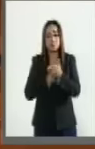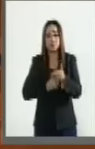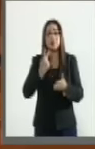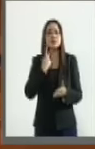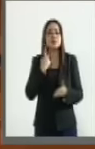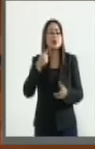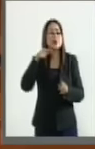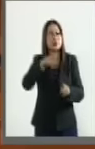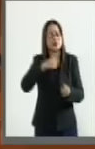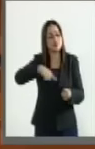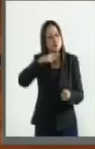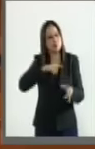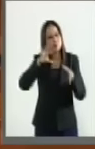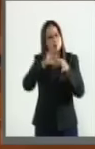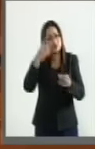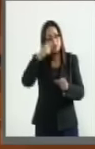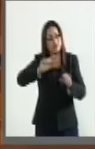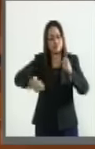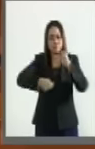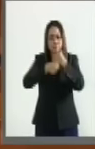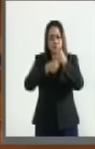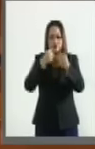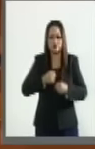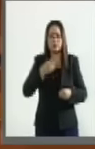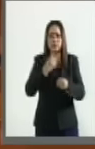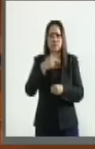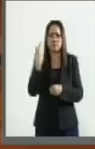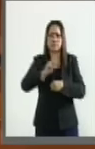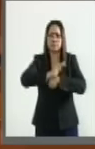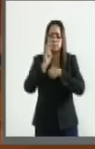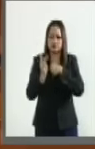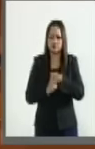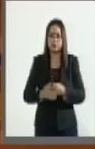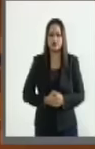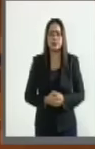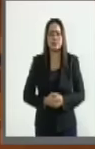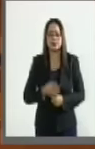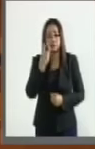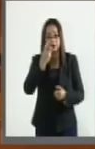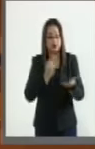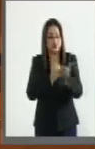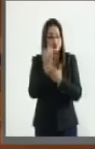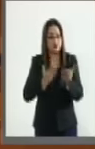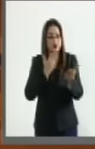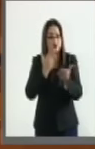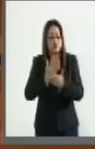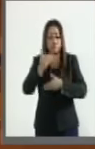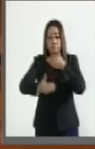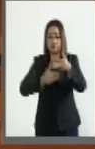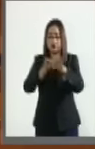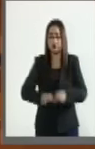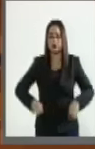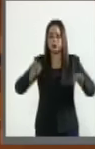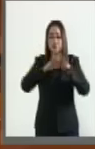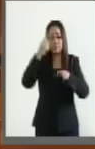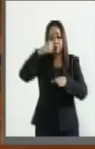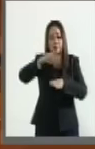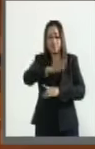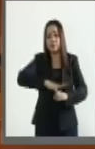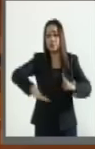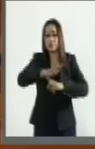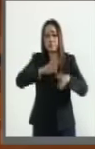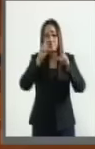de la República emitirá para el fortalecimiento de la seguridad de nuestro país. Este dictamen es un paso al frente en la pacificación de